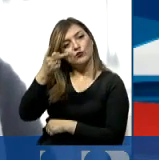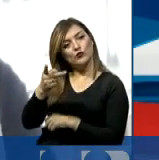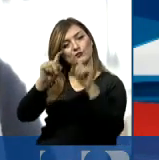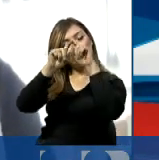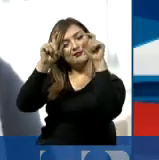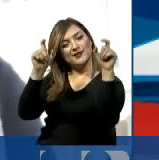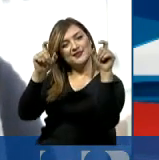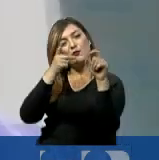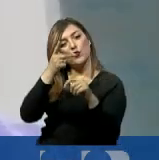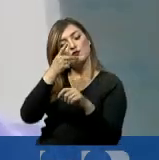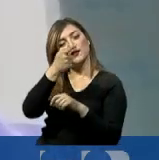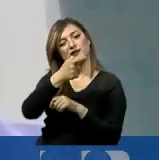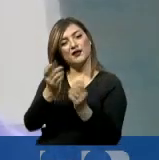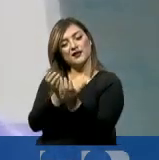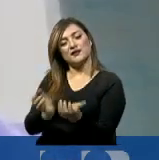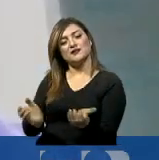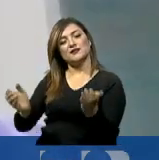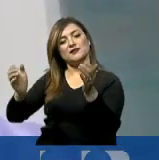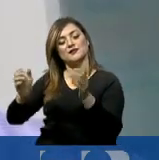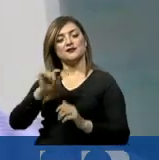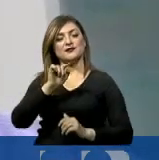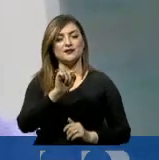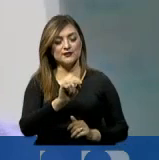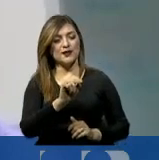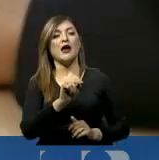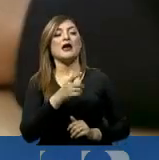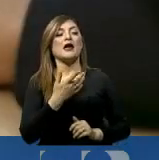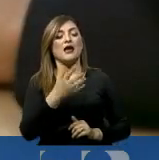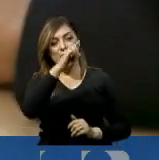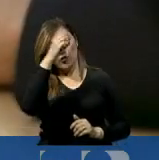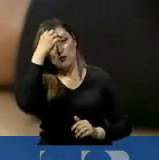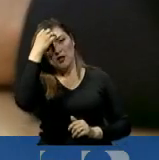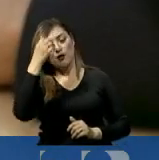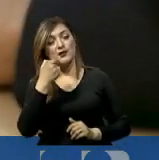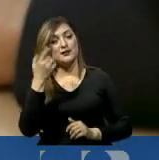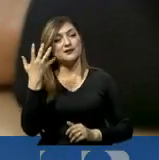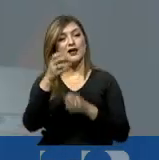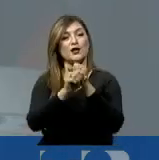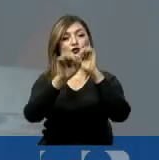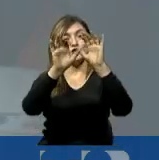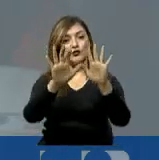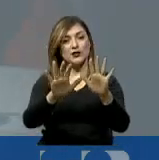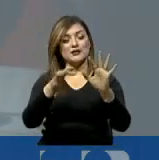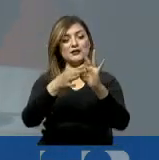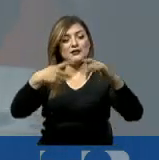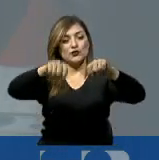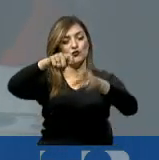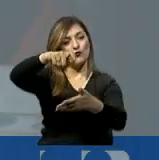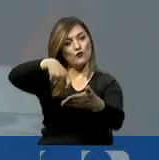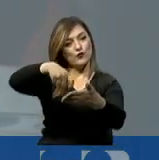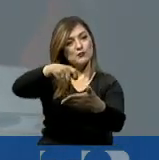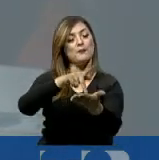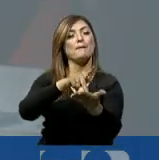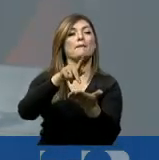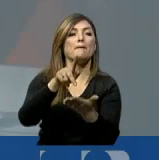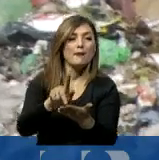rumiñahui santiago marcillo explica que el convenio entre ambos municipios se firmó hace diez años y en este se contempla el pago de